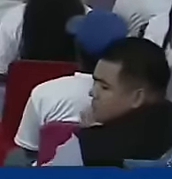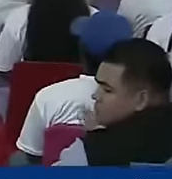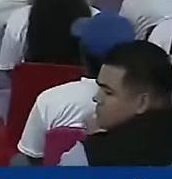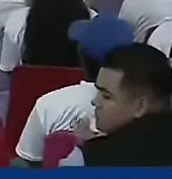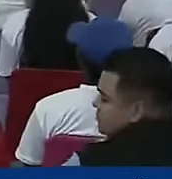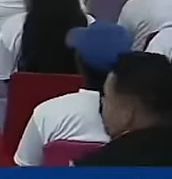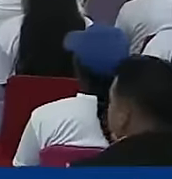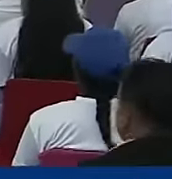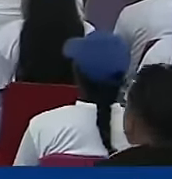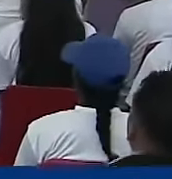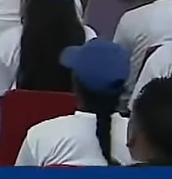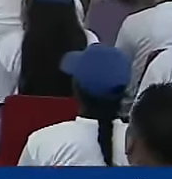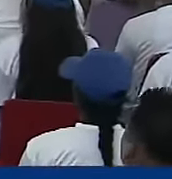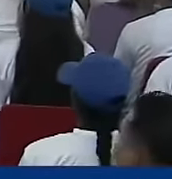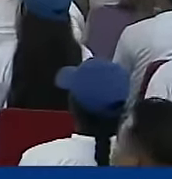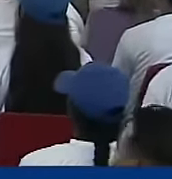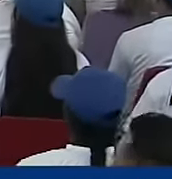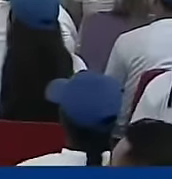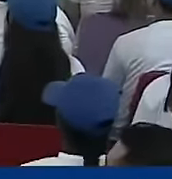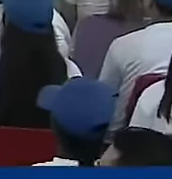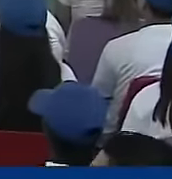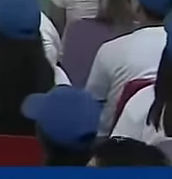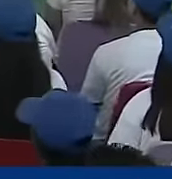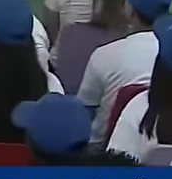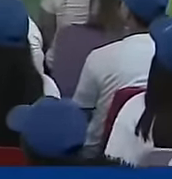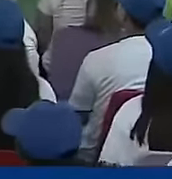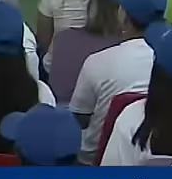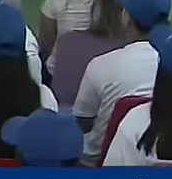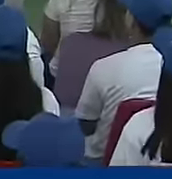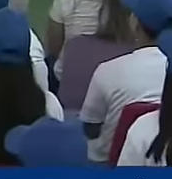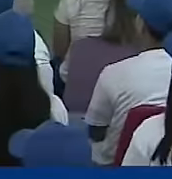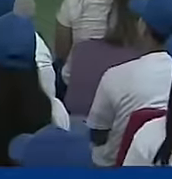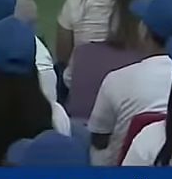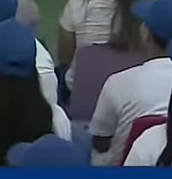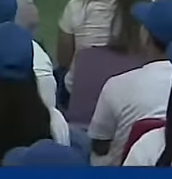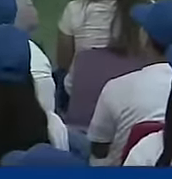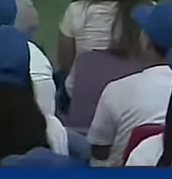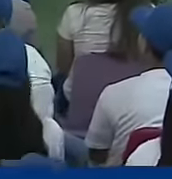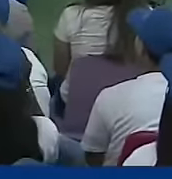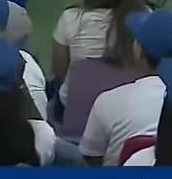Y año tras año, el plan vacacional va.